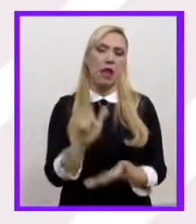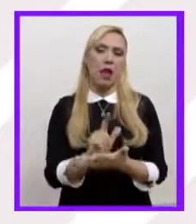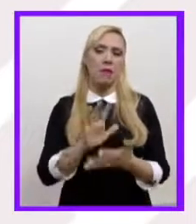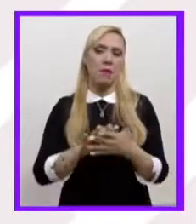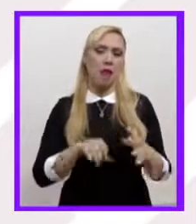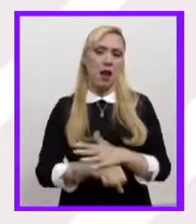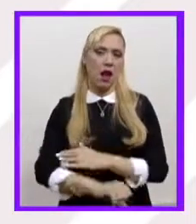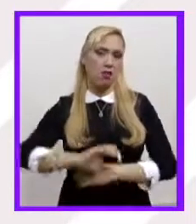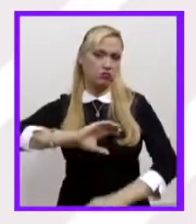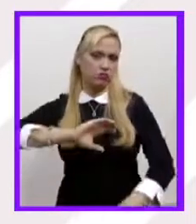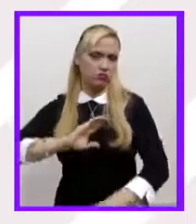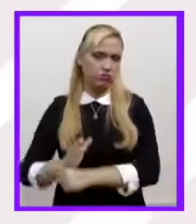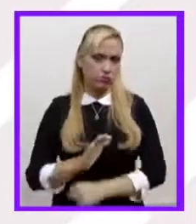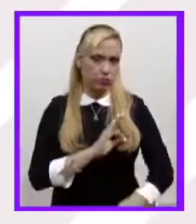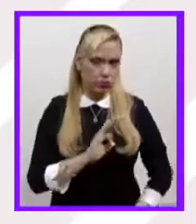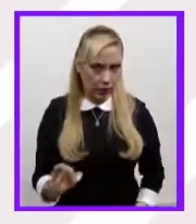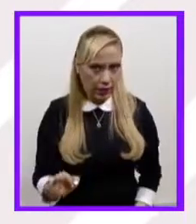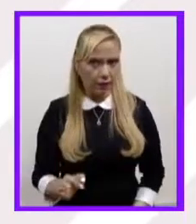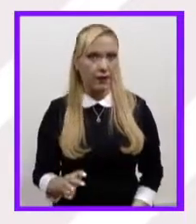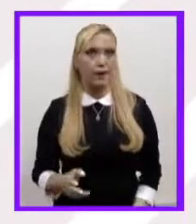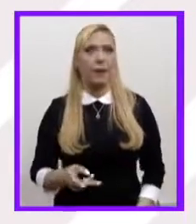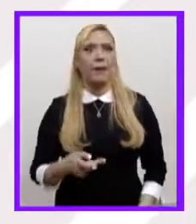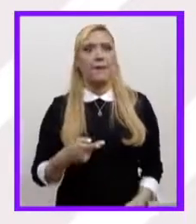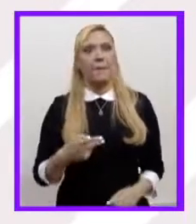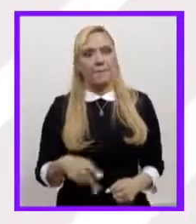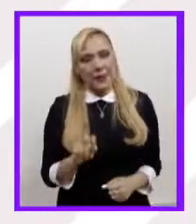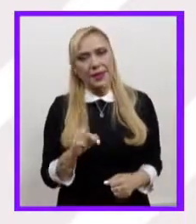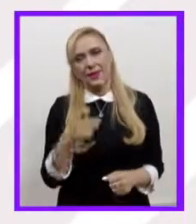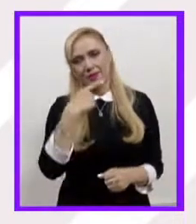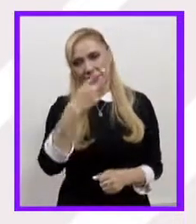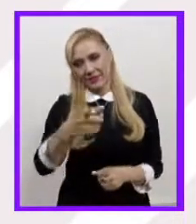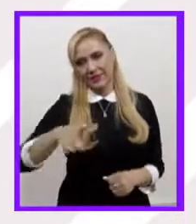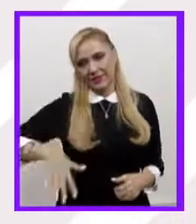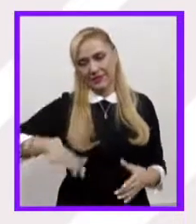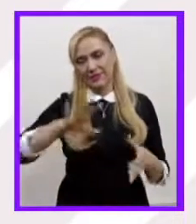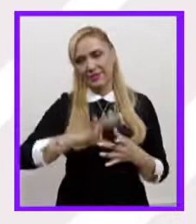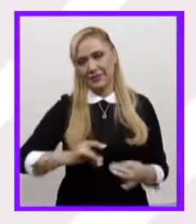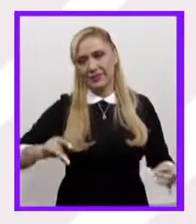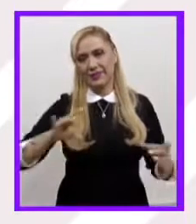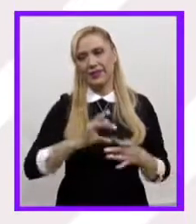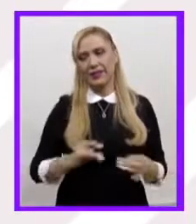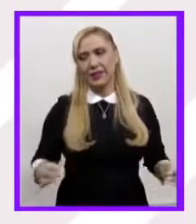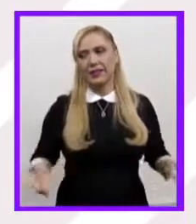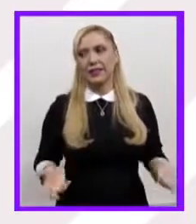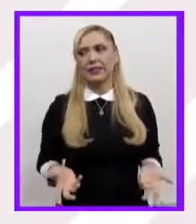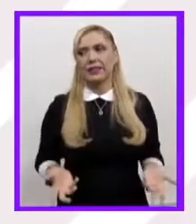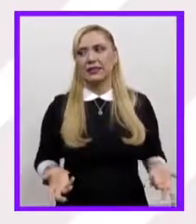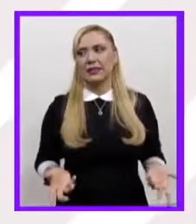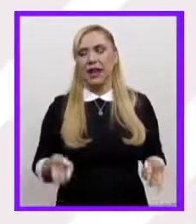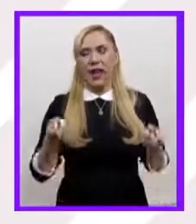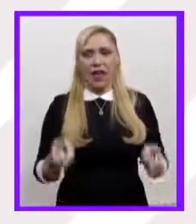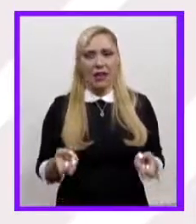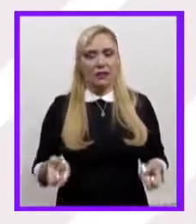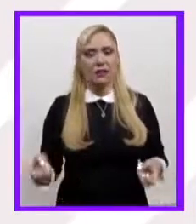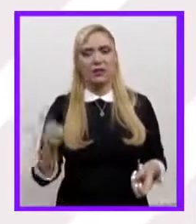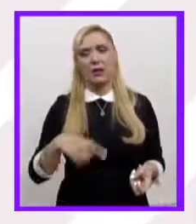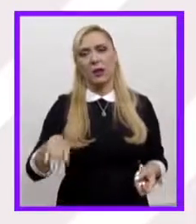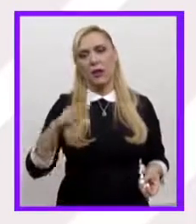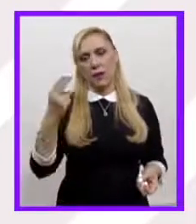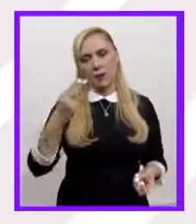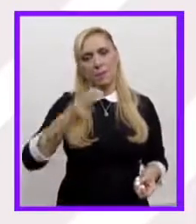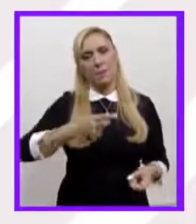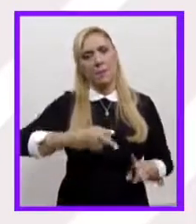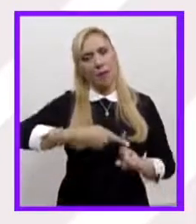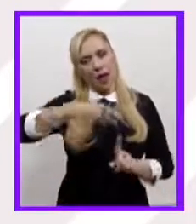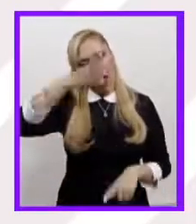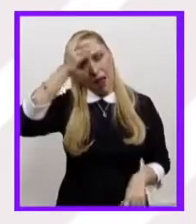función preventiva del derecho penal, y ya tú lo decías en tu introducción, con este mensaje que puede ser pedagógico, pero